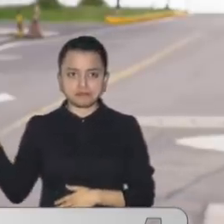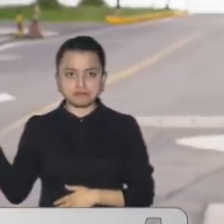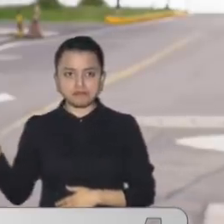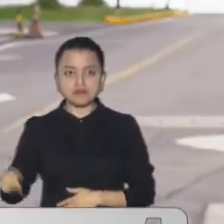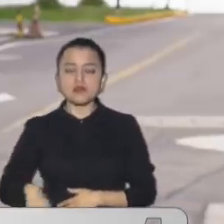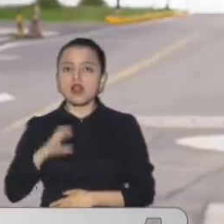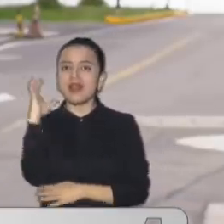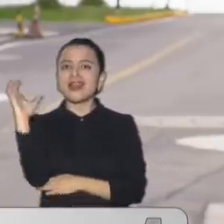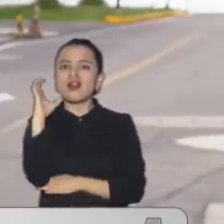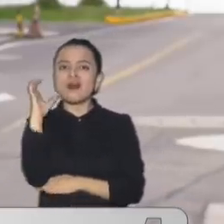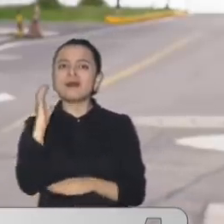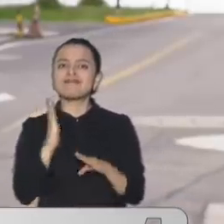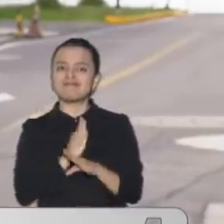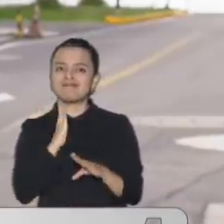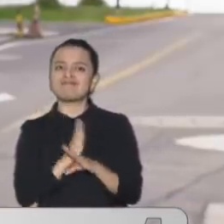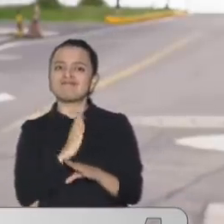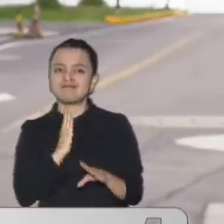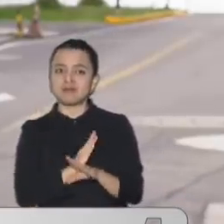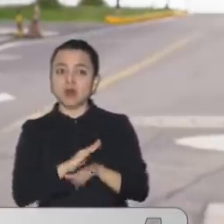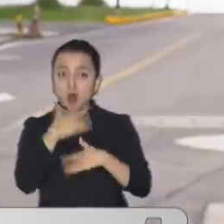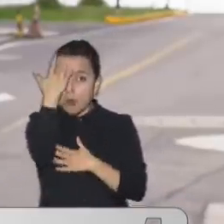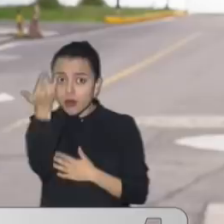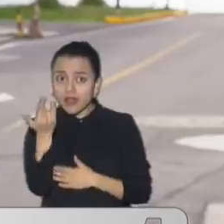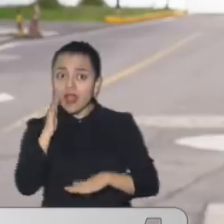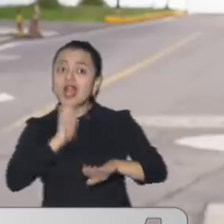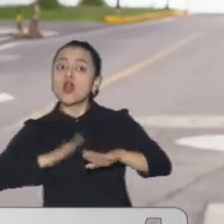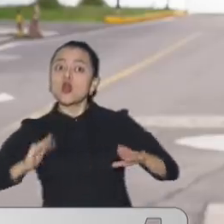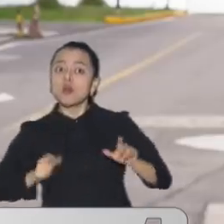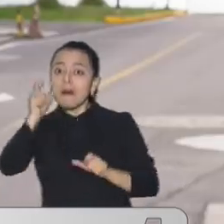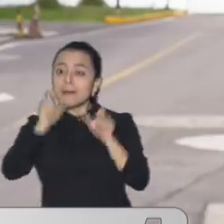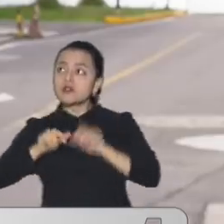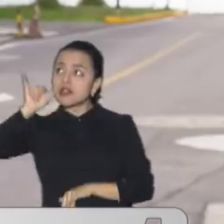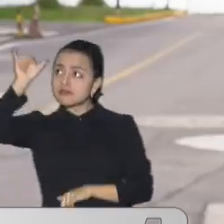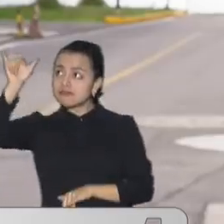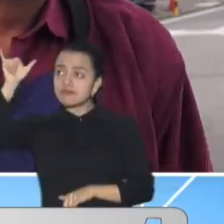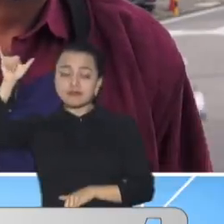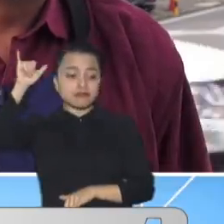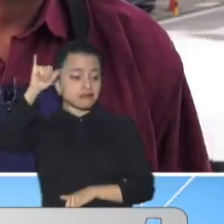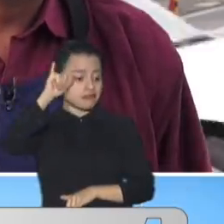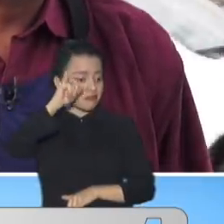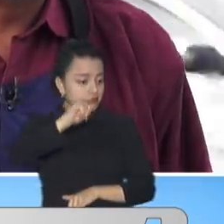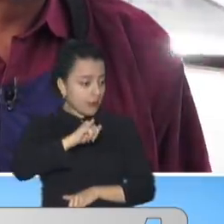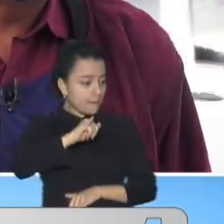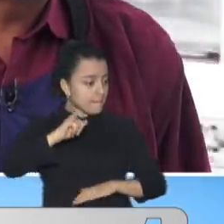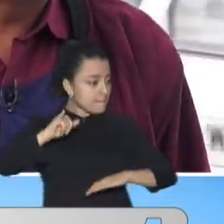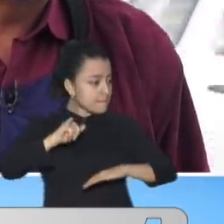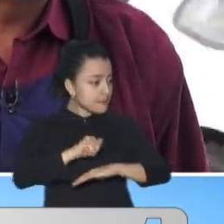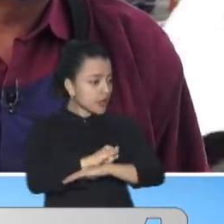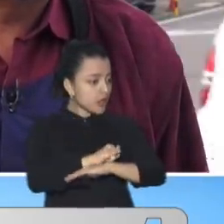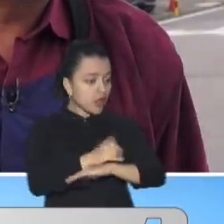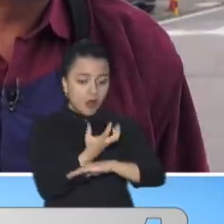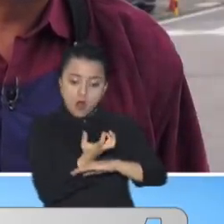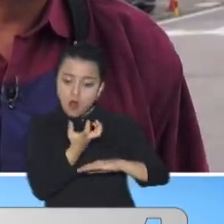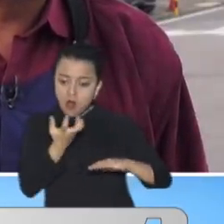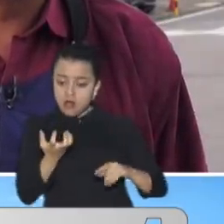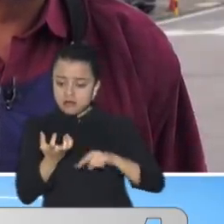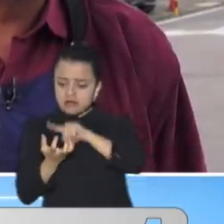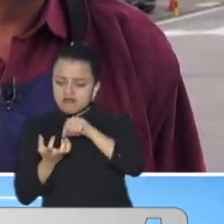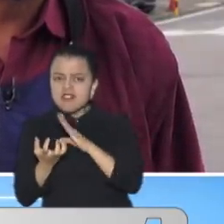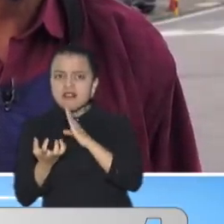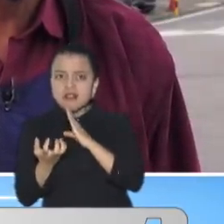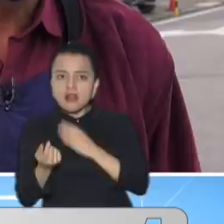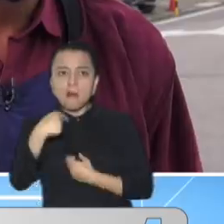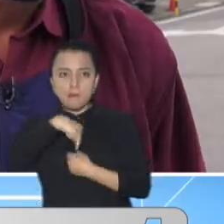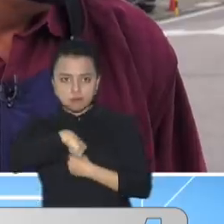ingreso de pasajeros que están llegando nuevamente contaminados con el COVID-19 por la falta de la exigencia de la prueba